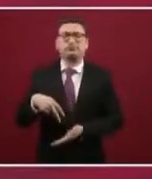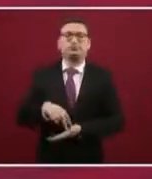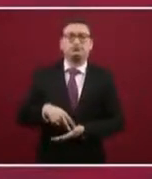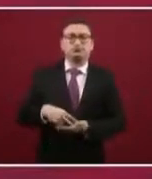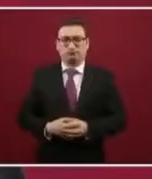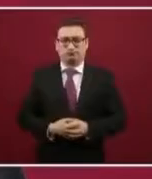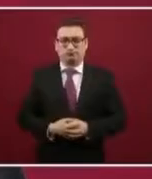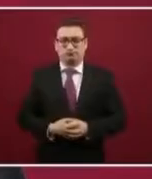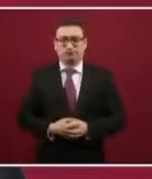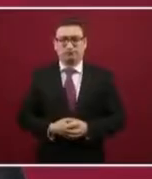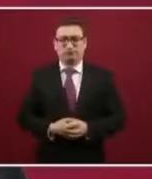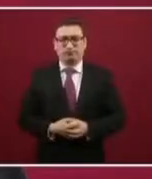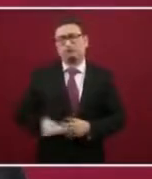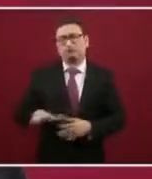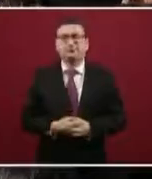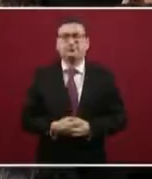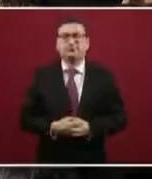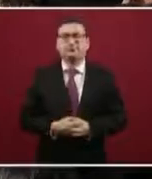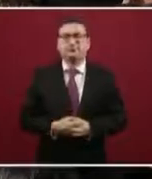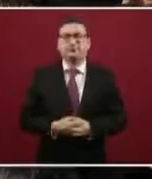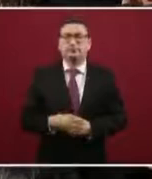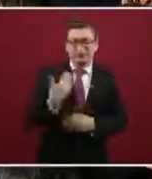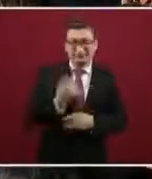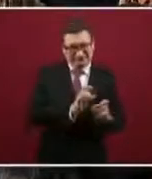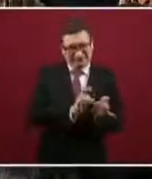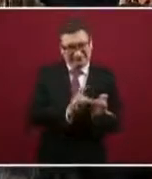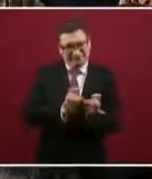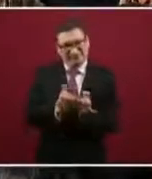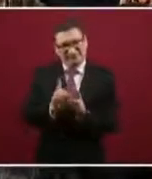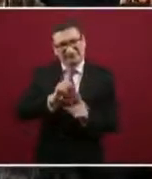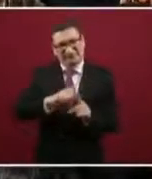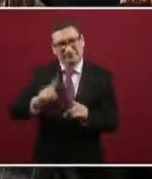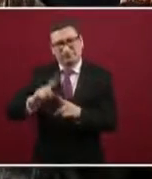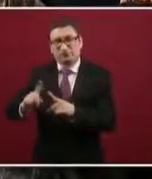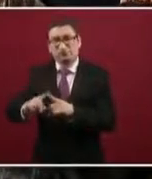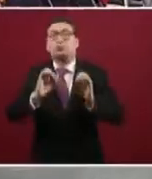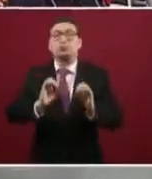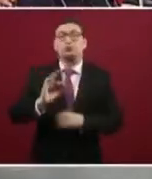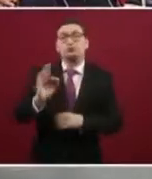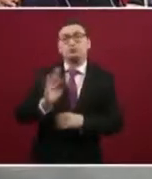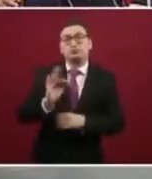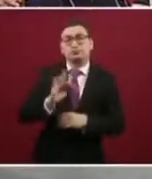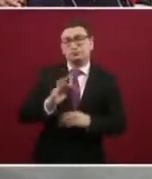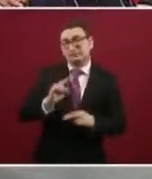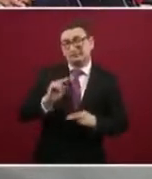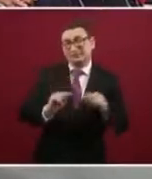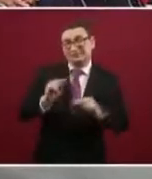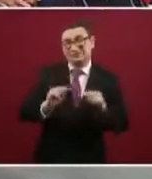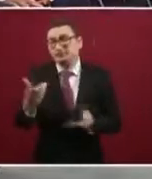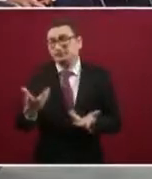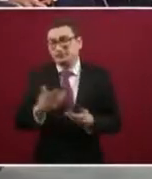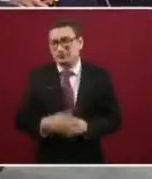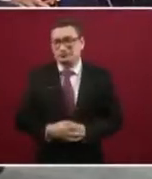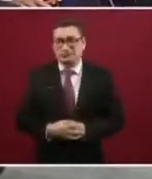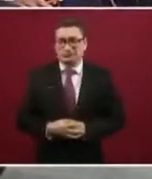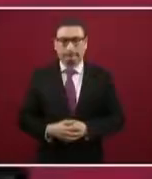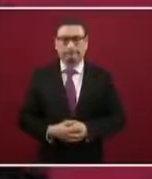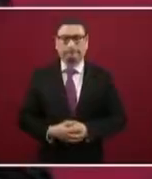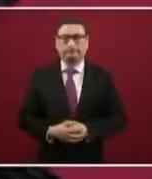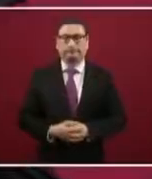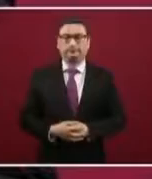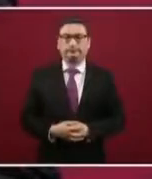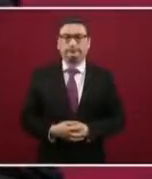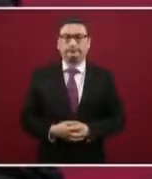de protección a los ciudadanos de la calle. ¿Semanas son hechos aislados o sí tienen que ver con incremento? Se dejó